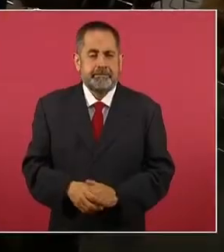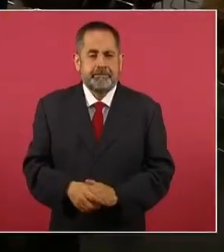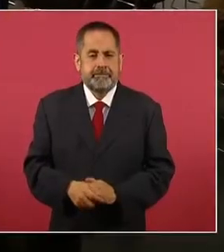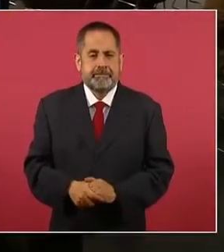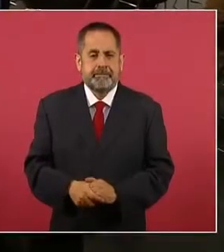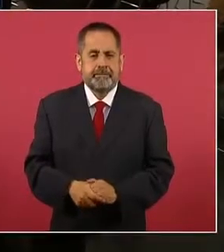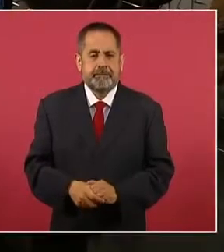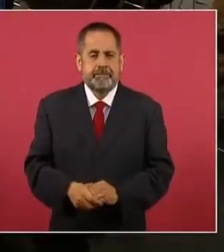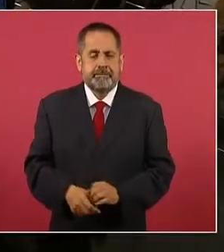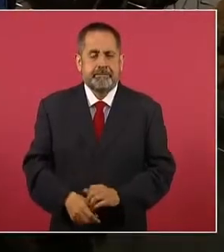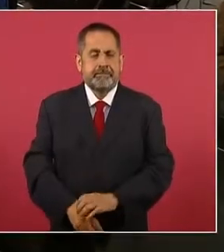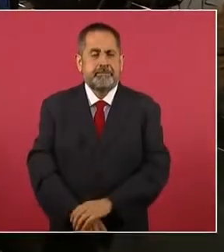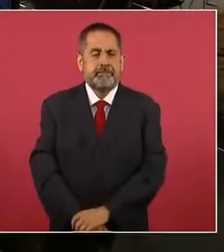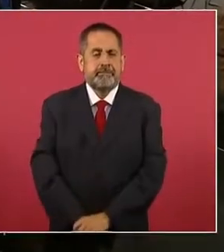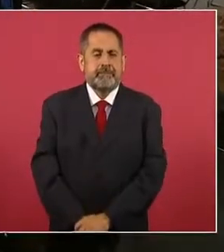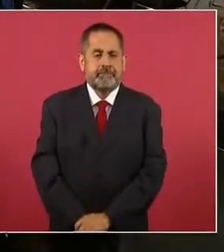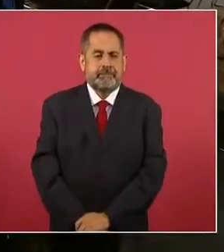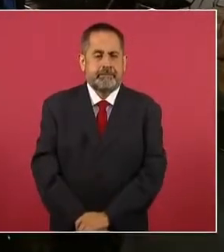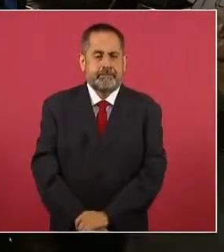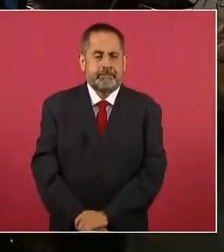Ah.